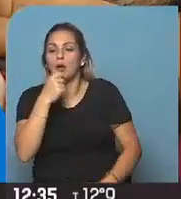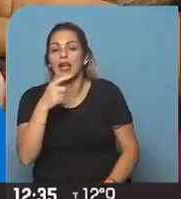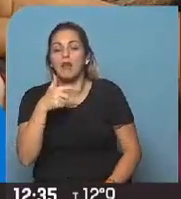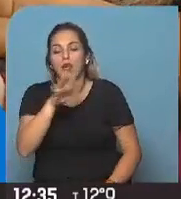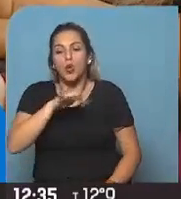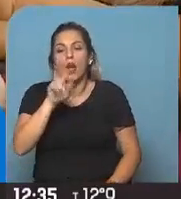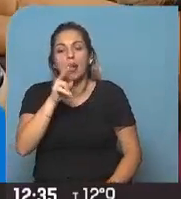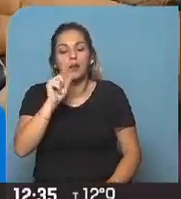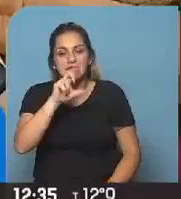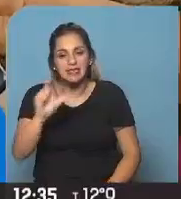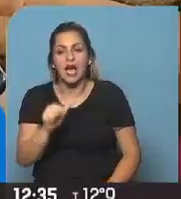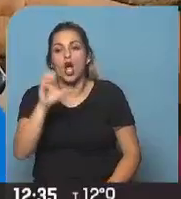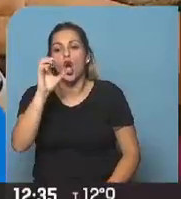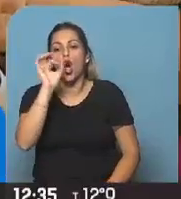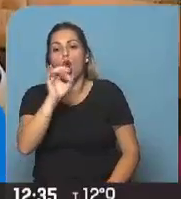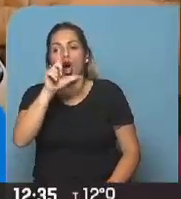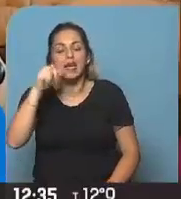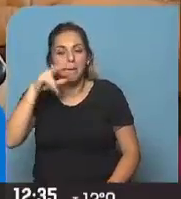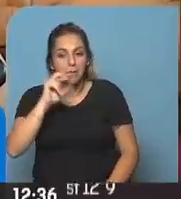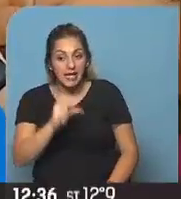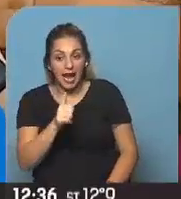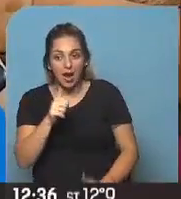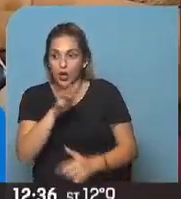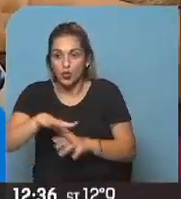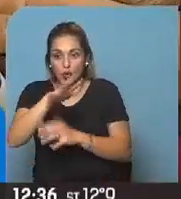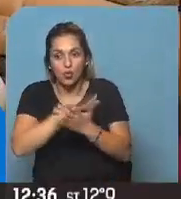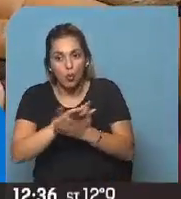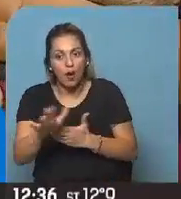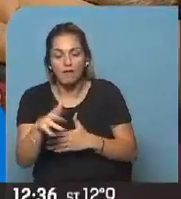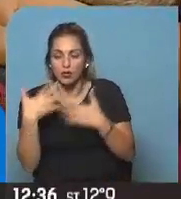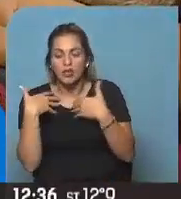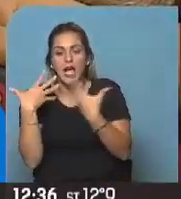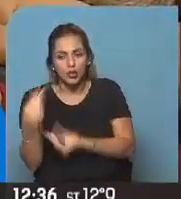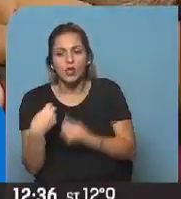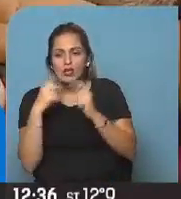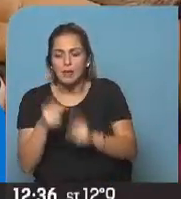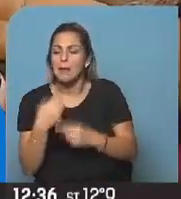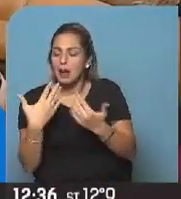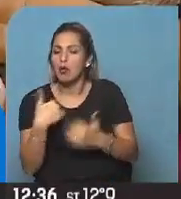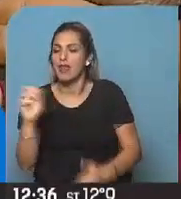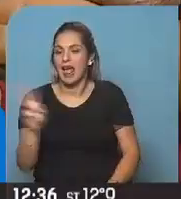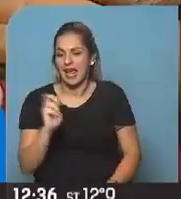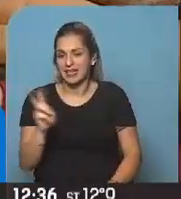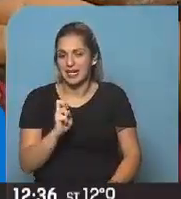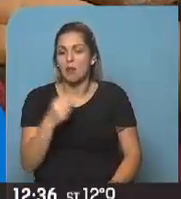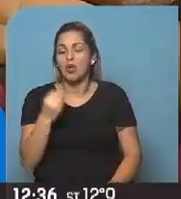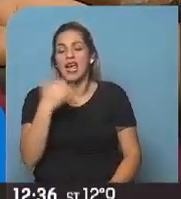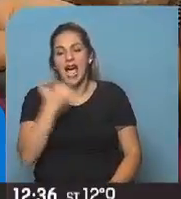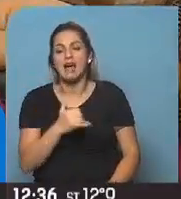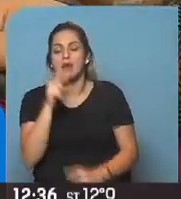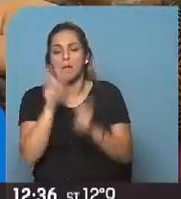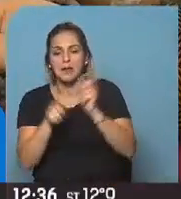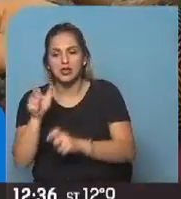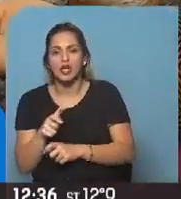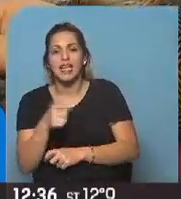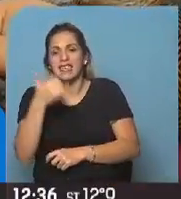ya los preadjudicamos la semana pasada. Y también estamos ayudando a poder acceder al alquiler. Hay gente que posiblemente